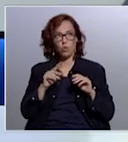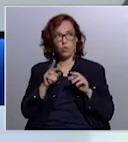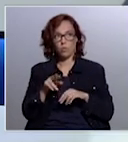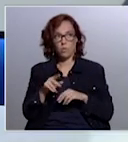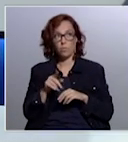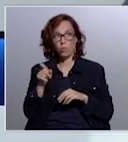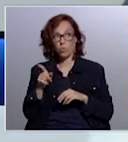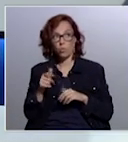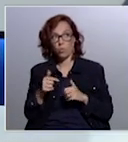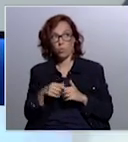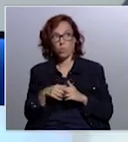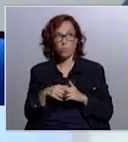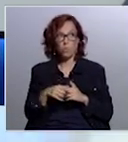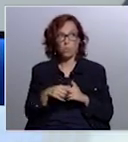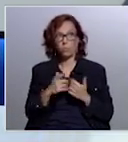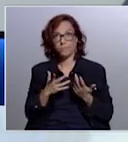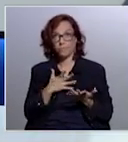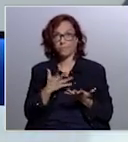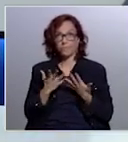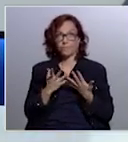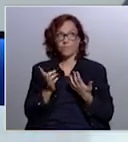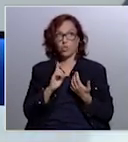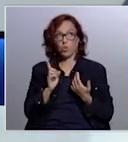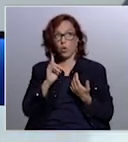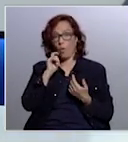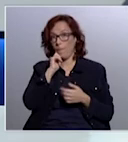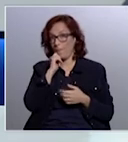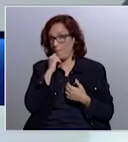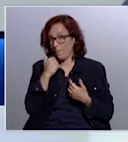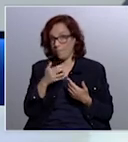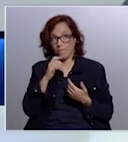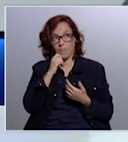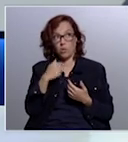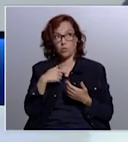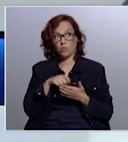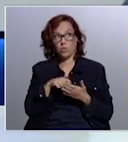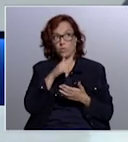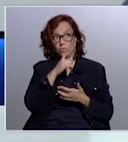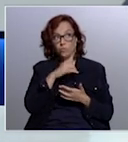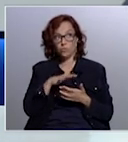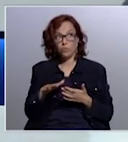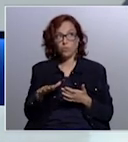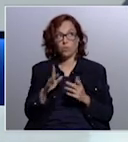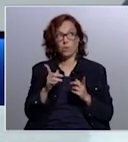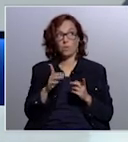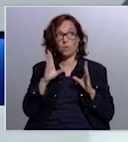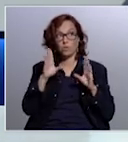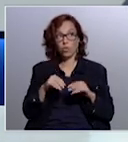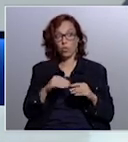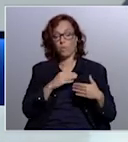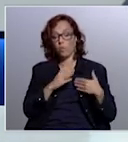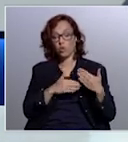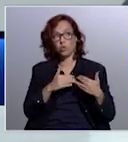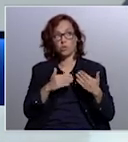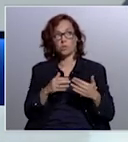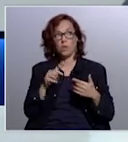como los llevas y bueno no es lo más lindo yo soy historiadora también así que las cosas tienen sus procesos y